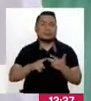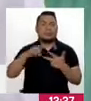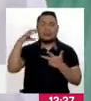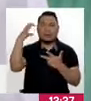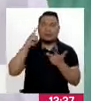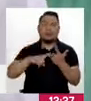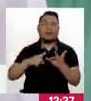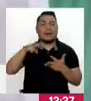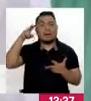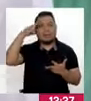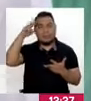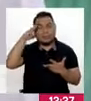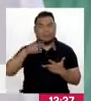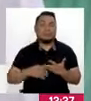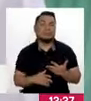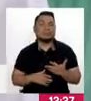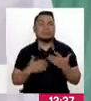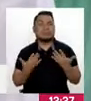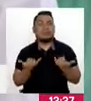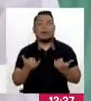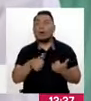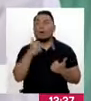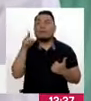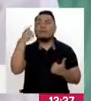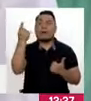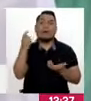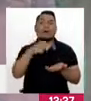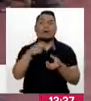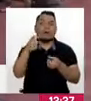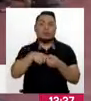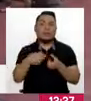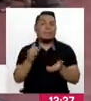Colombia y México. Ahora van a entrar otros.